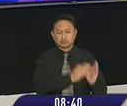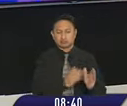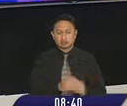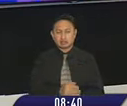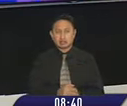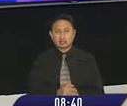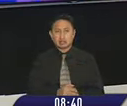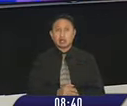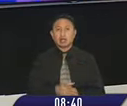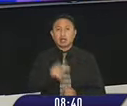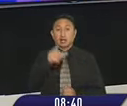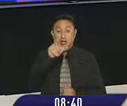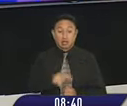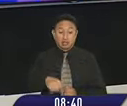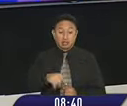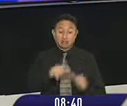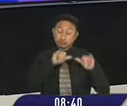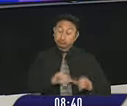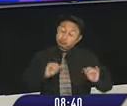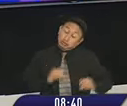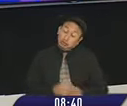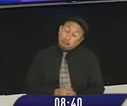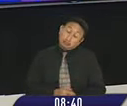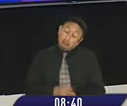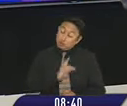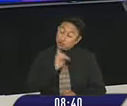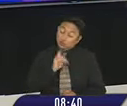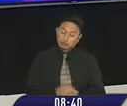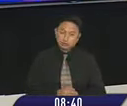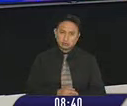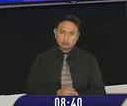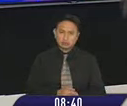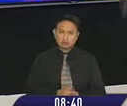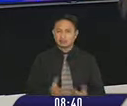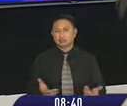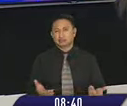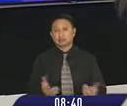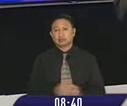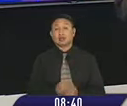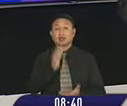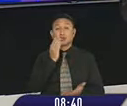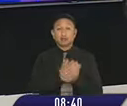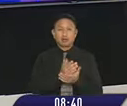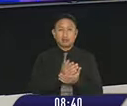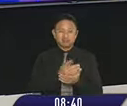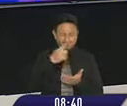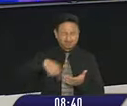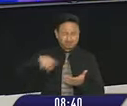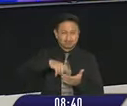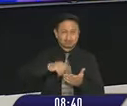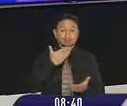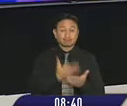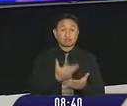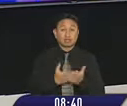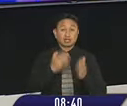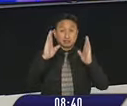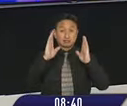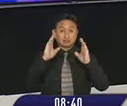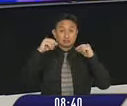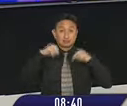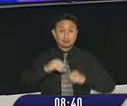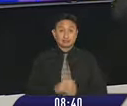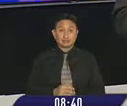si no me ponen en las Naciones Unidas de Amazonas, yo no me muevo. Porque no sacamos nada. Tiempo de una pausa, vecinos. Gracias por confiar en nuestro